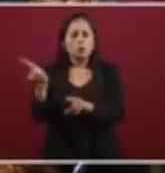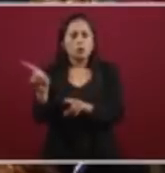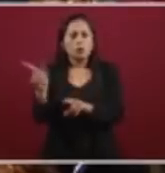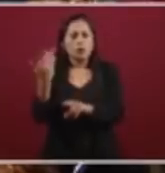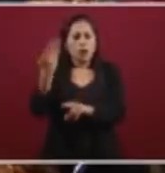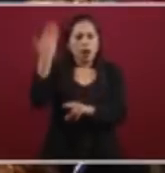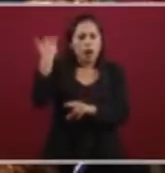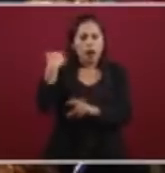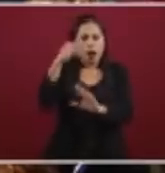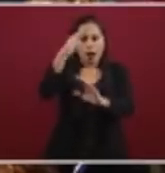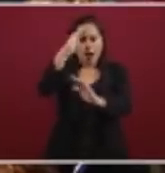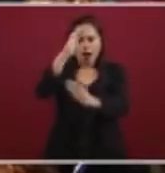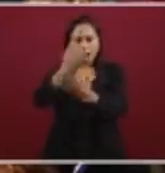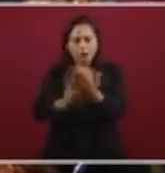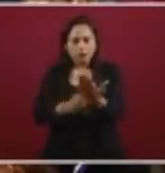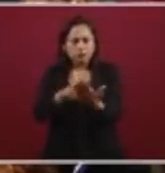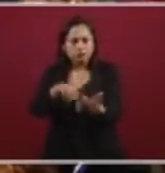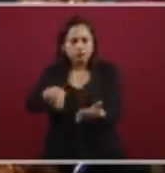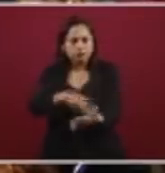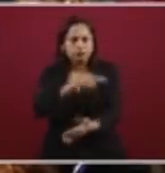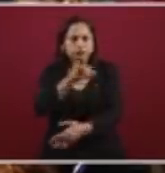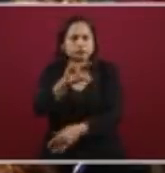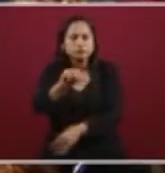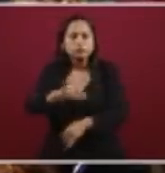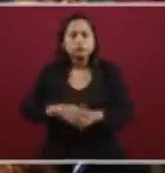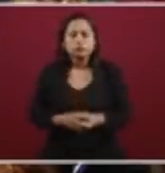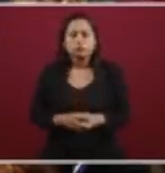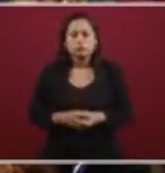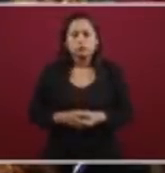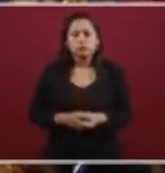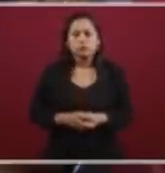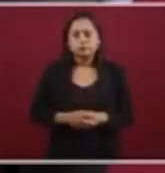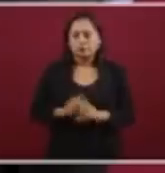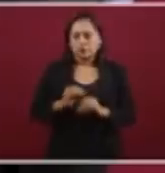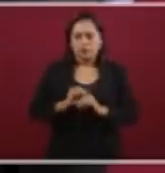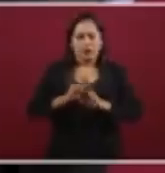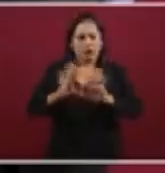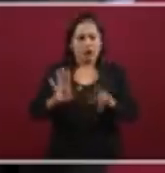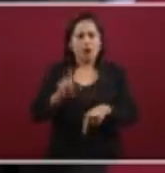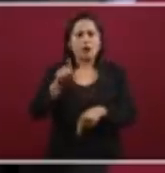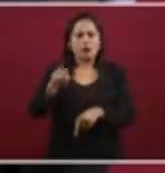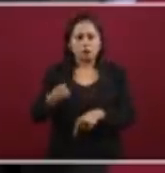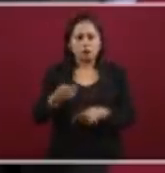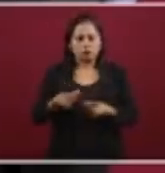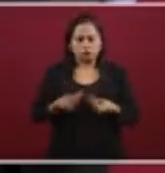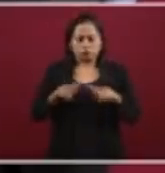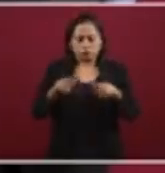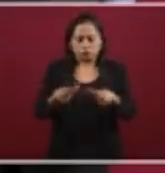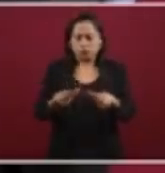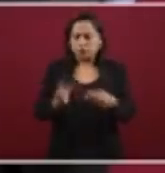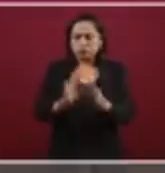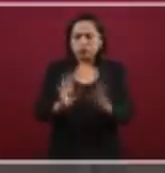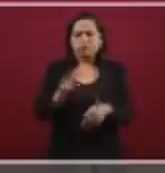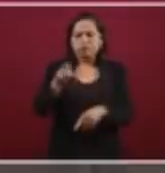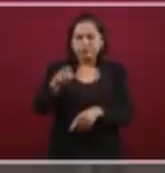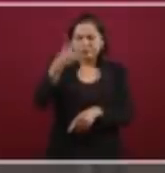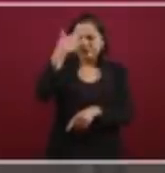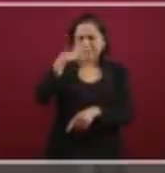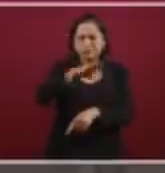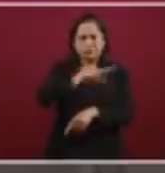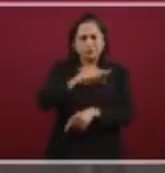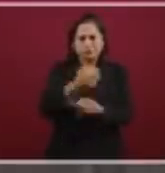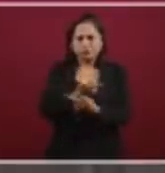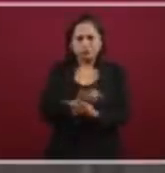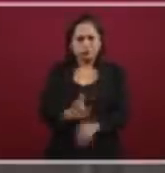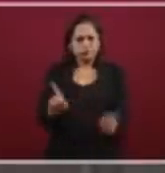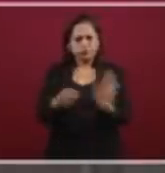si lo podemos conocer transverso nos la puede conocer sino que es del dominio público nosotros no contratamos a los especialistas se